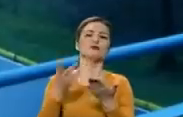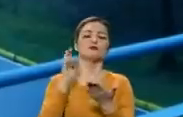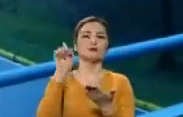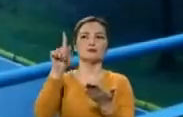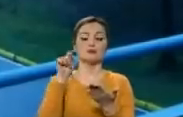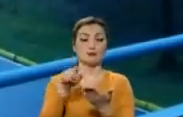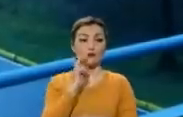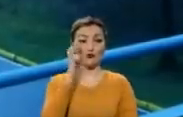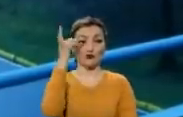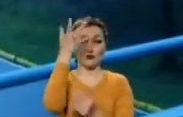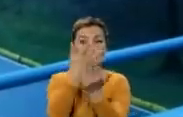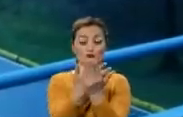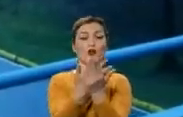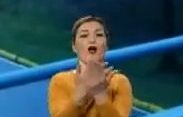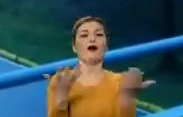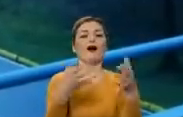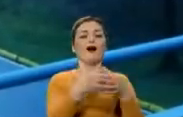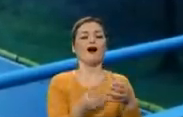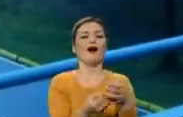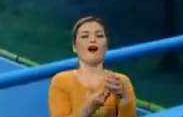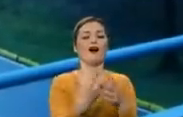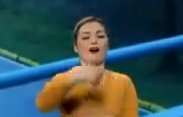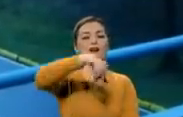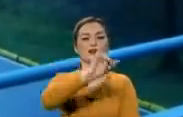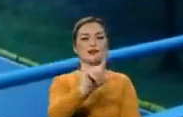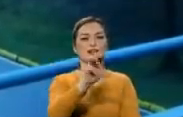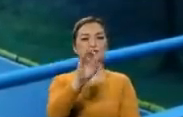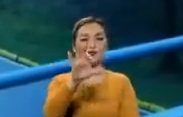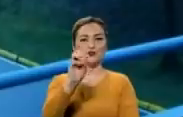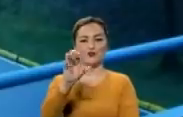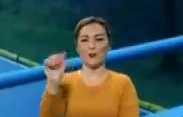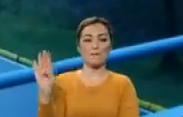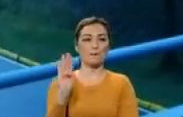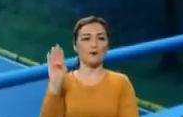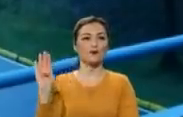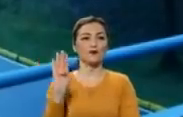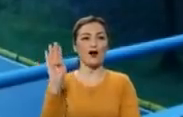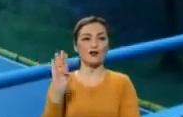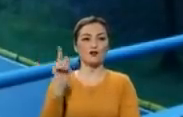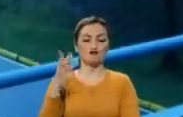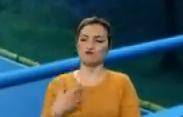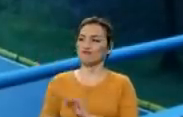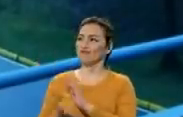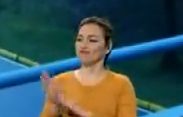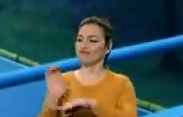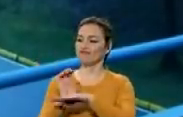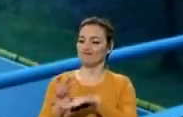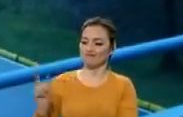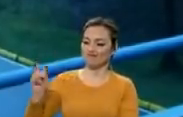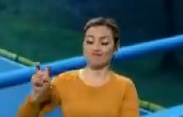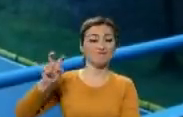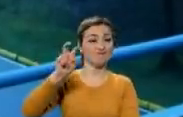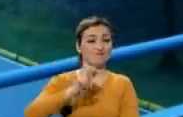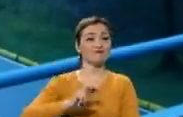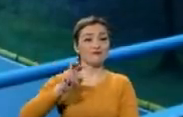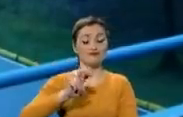llegaron a lugares como el Quilotoa y también a baños de Agua Santa. Así que usted pásese por el Ecuador, coma delicioso.